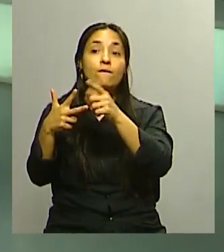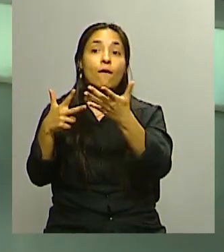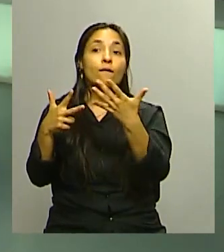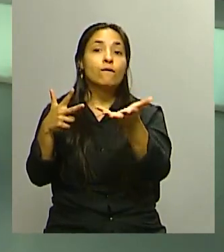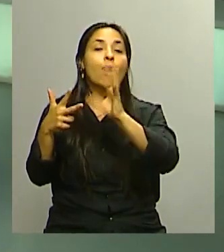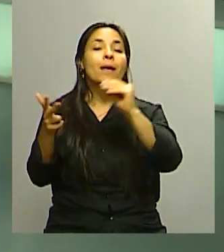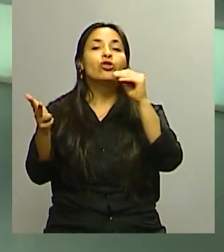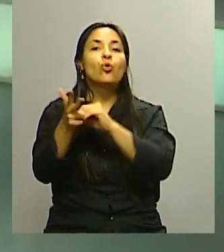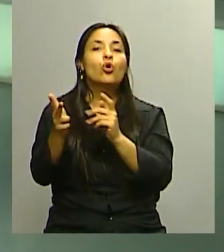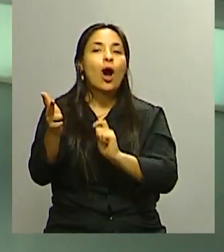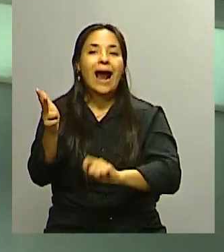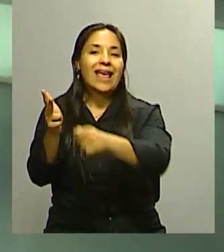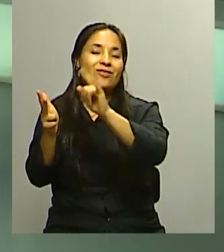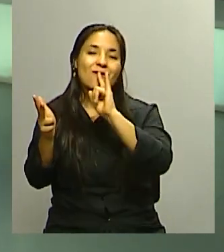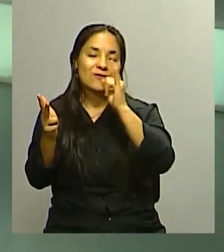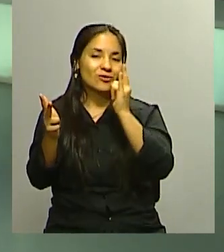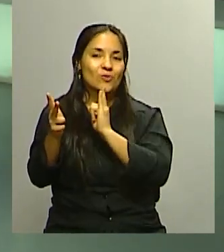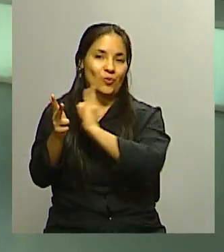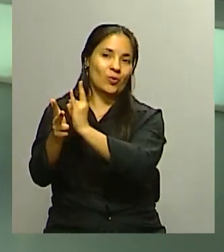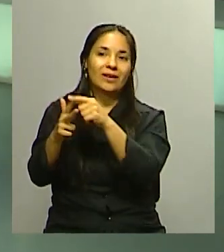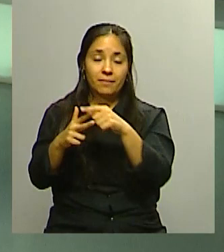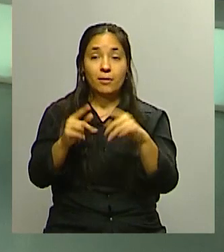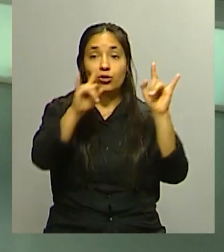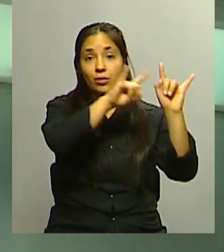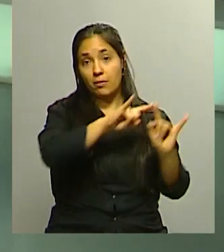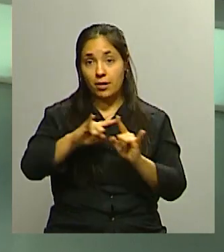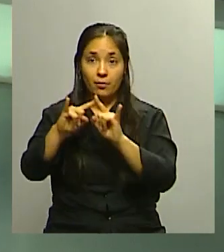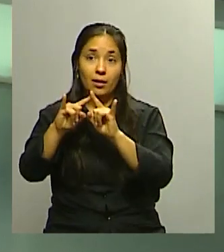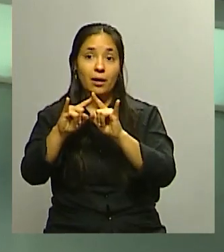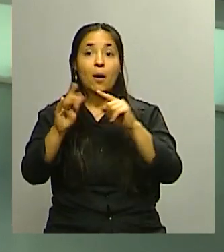de turnos accediendo a la página web